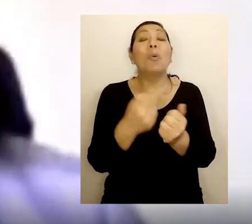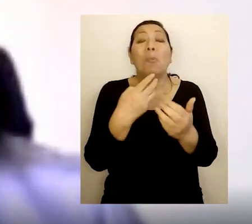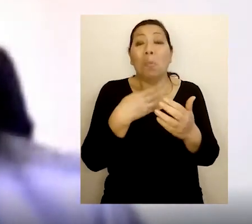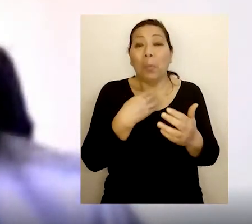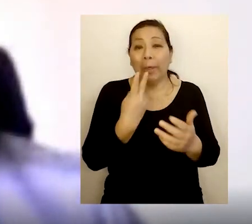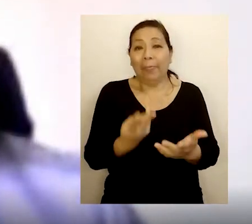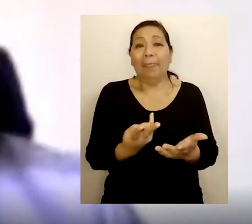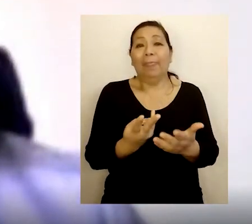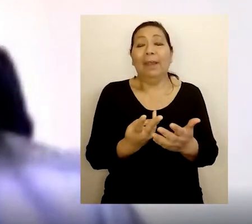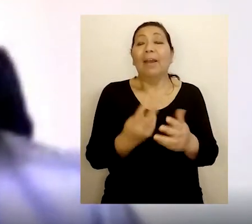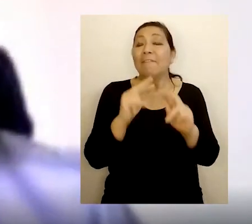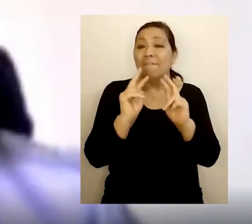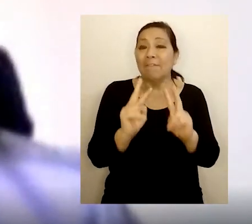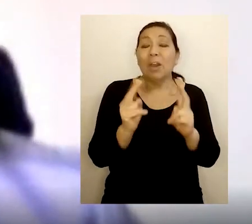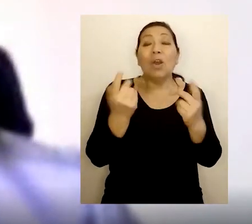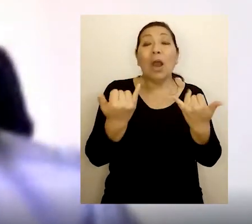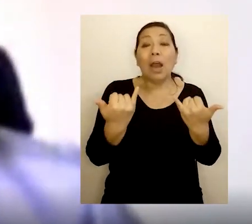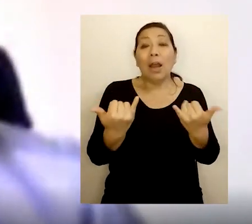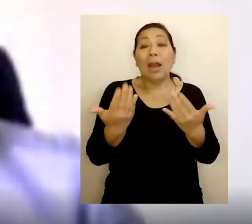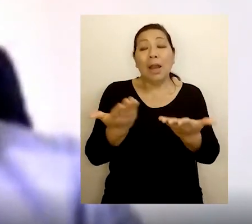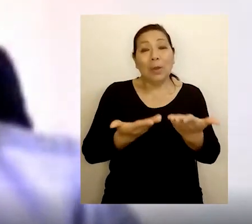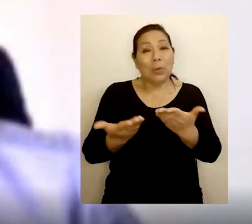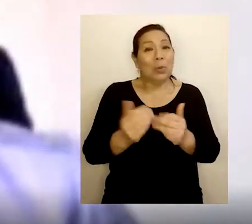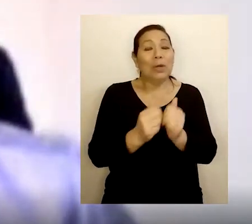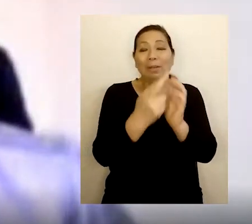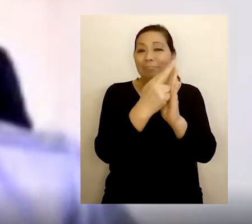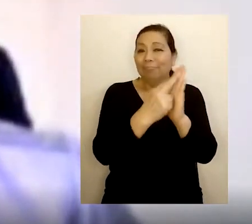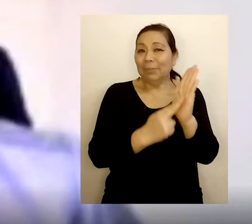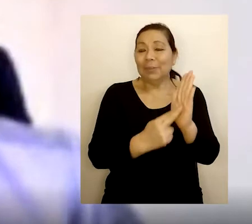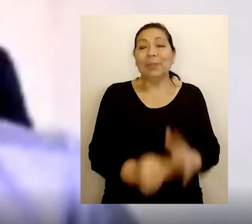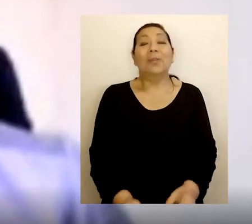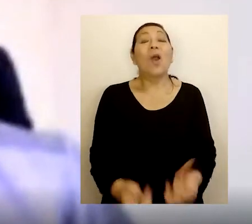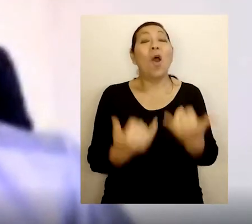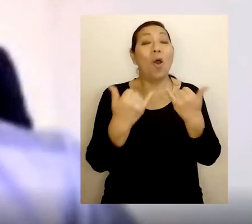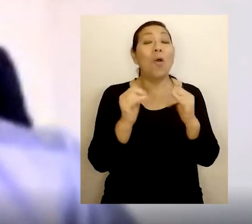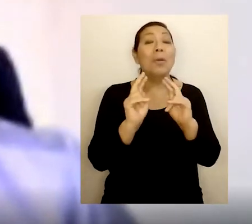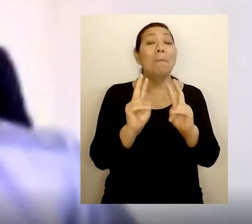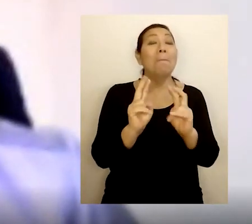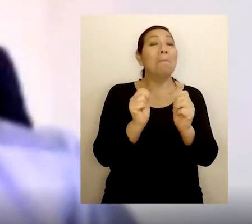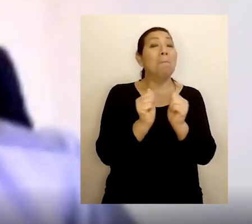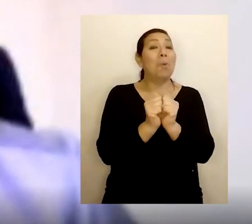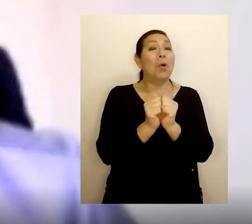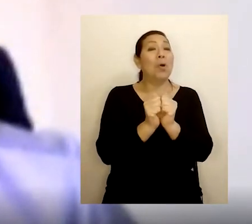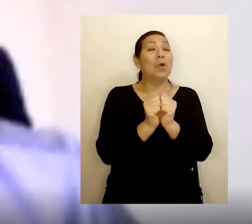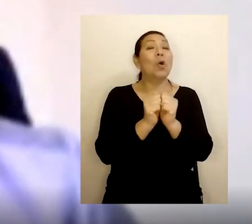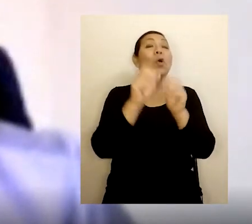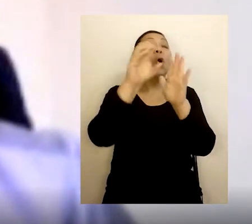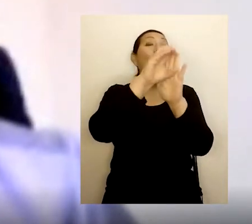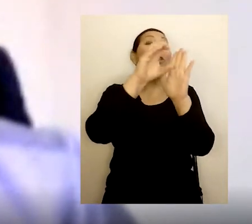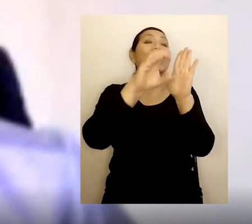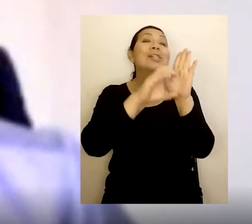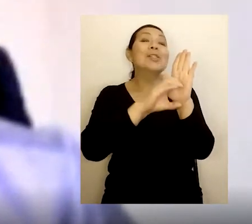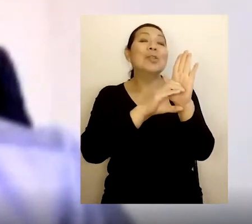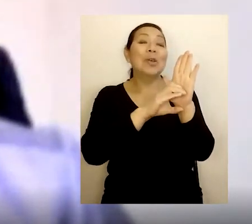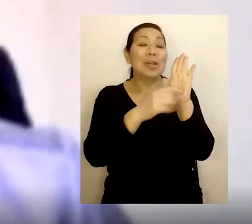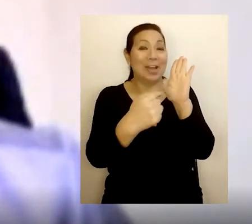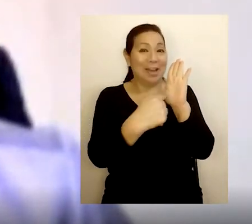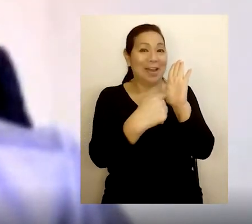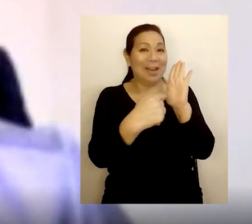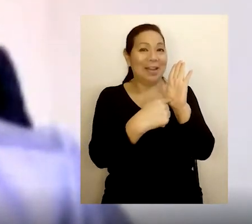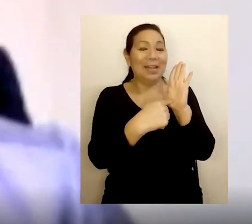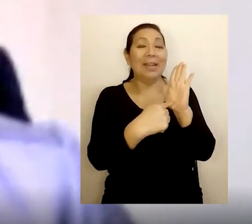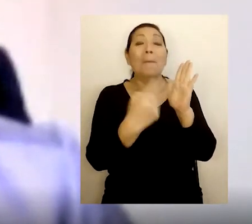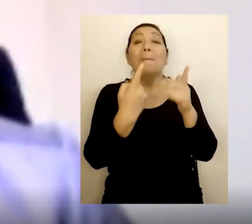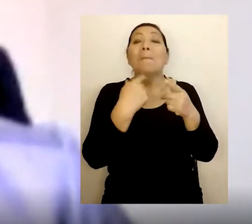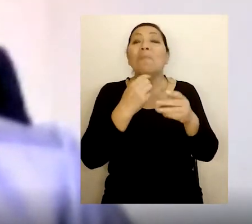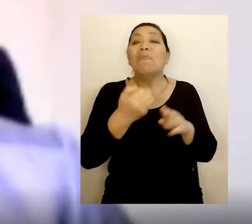pueda verificar los actuados, estas resoluciones, hoy objeto de control constitucional, están debidamente